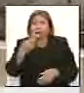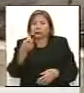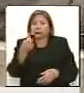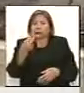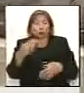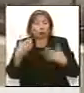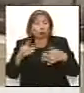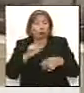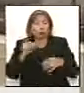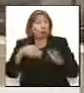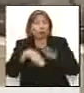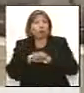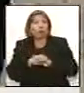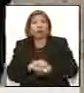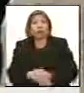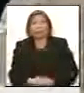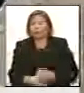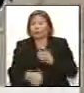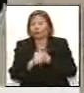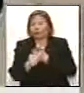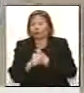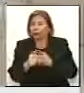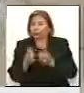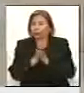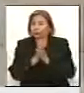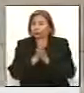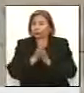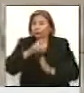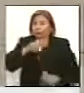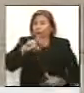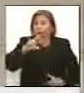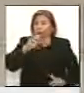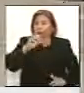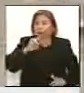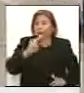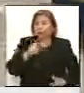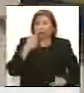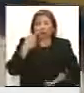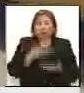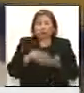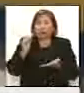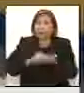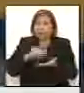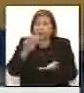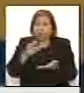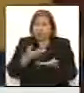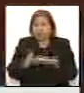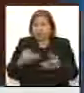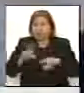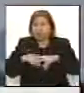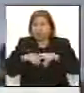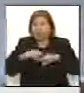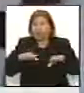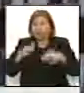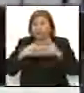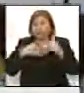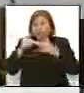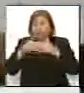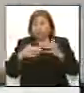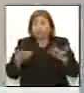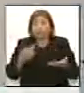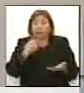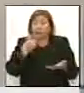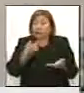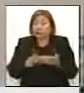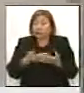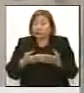declarada inhabitable. Andrade pidió al PRONAIT la donación de más módulos prefabricados. De igual manera, estuvo en